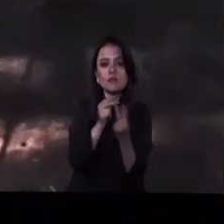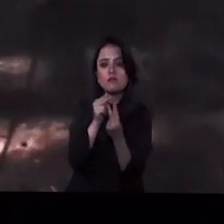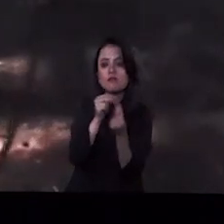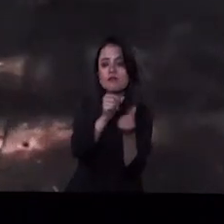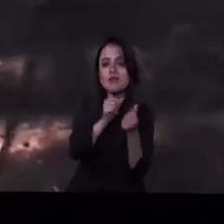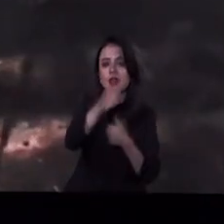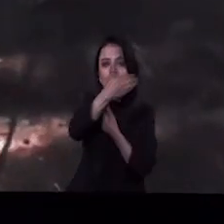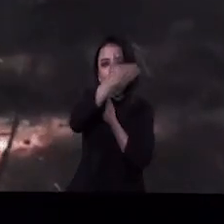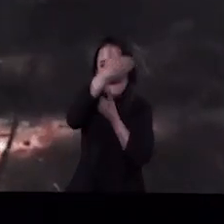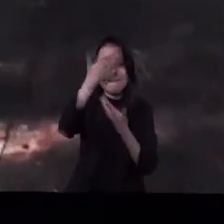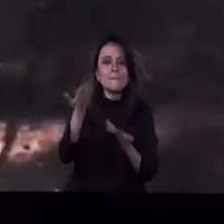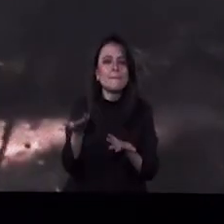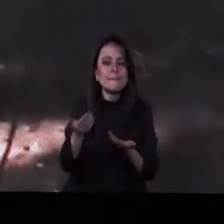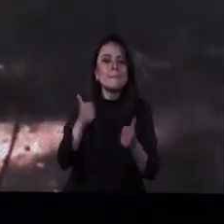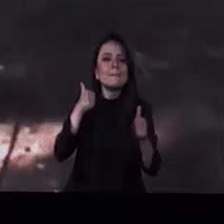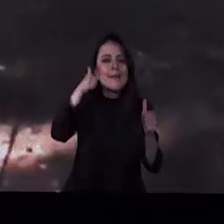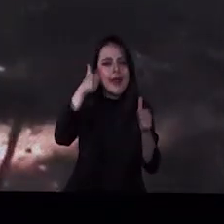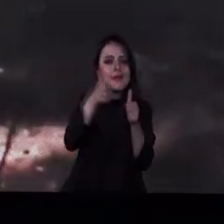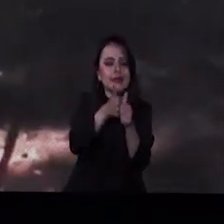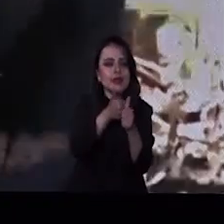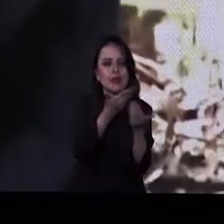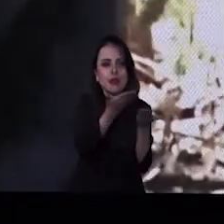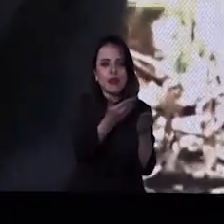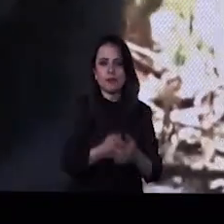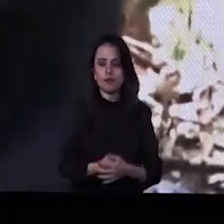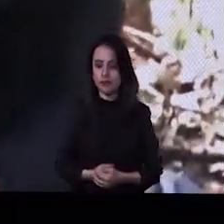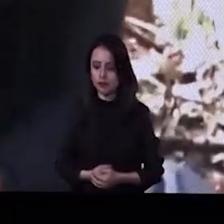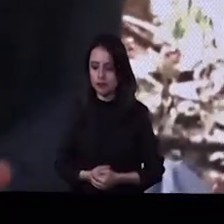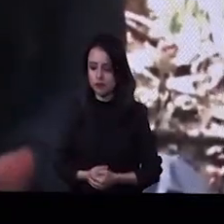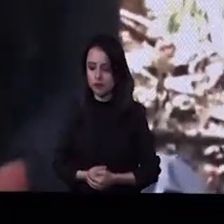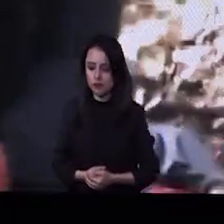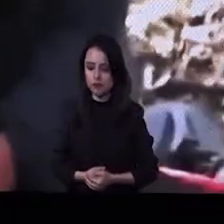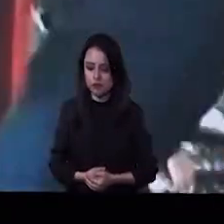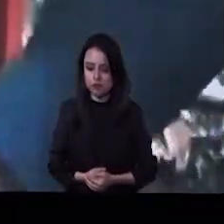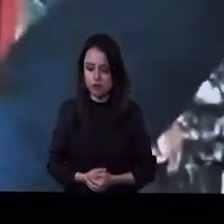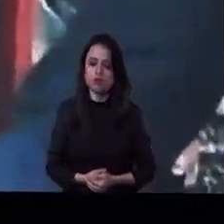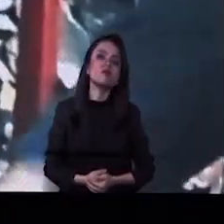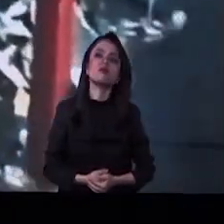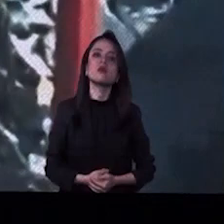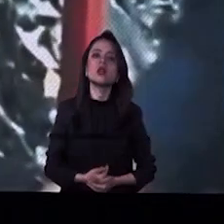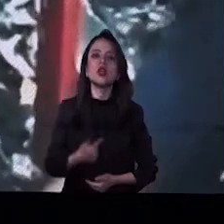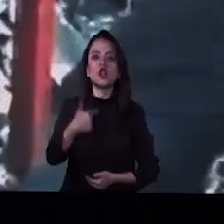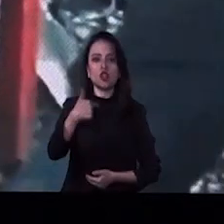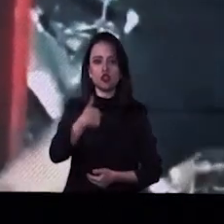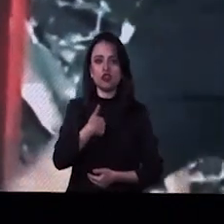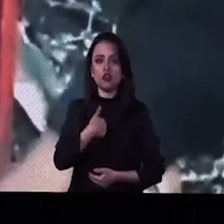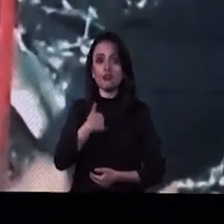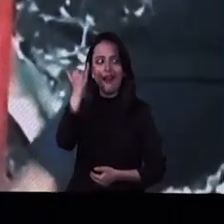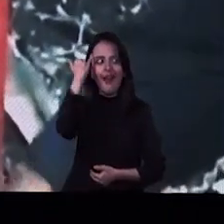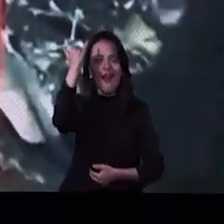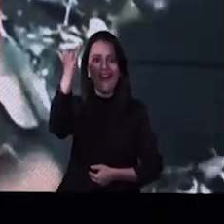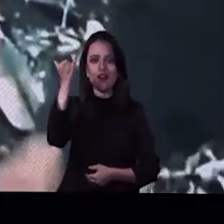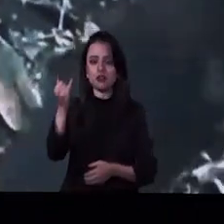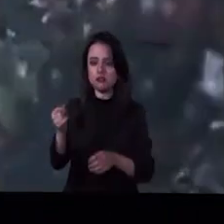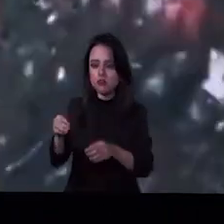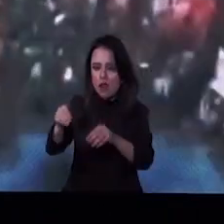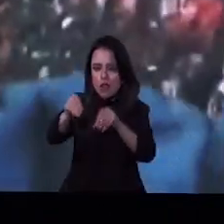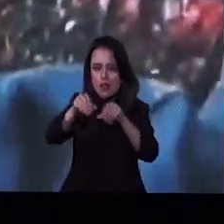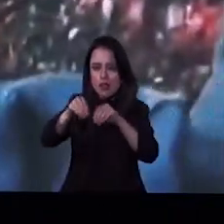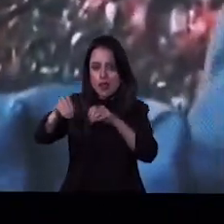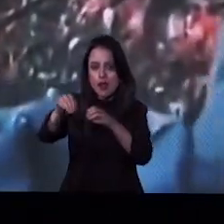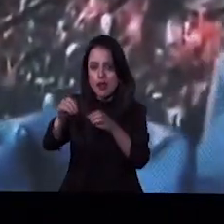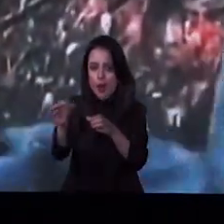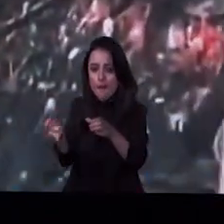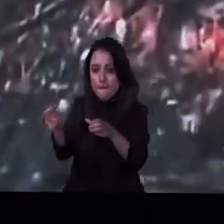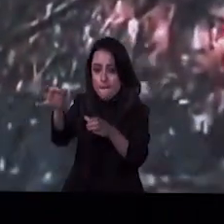paramilitares. Hizo un campo minado donde me dejó una lesión que me marcó la vida. Pierdo el pie